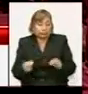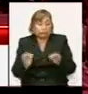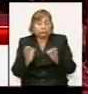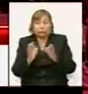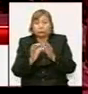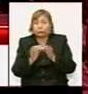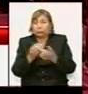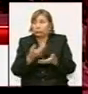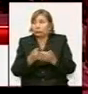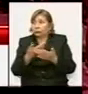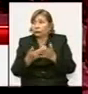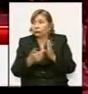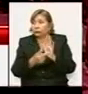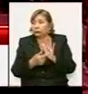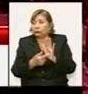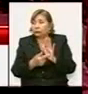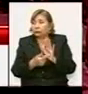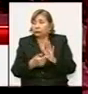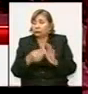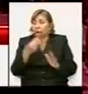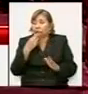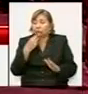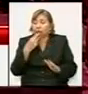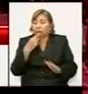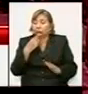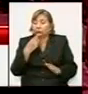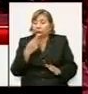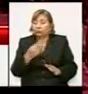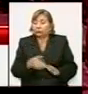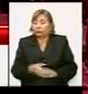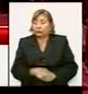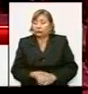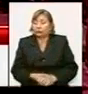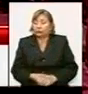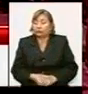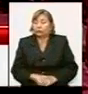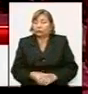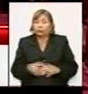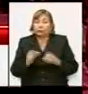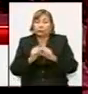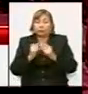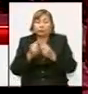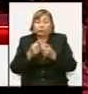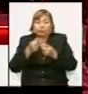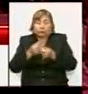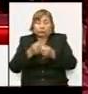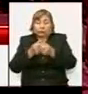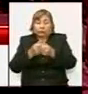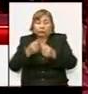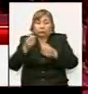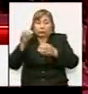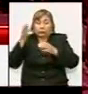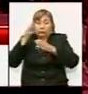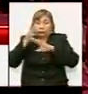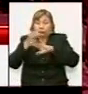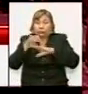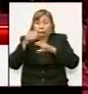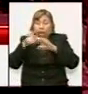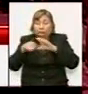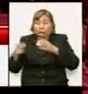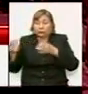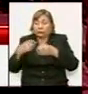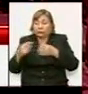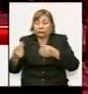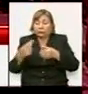el congresista Mulder, pero de ahí solamente hemos tenido una sesión extraordinaria para hacerle un seguimiento al tema migratorio, para analizar